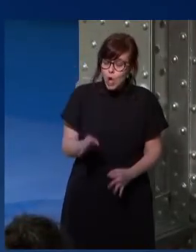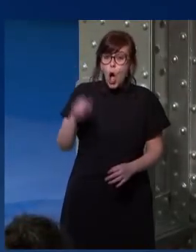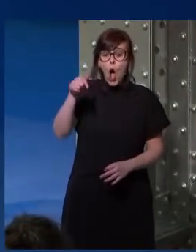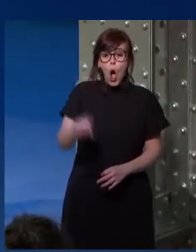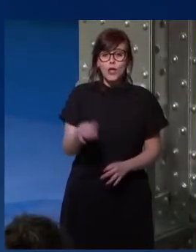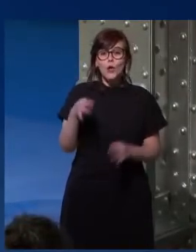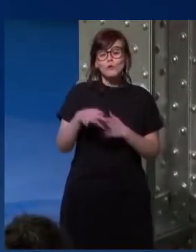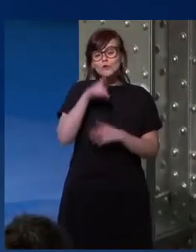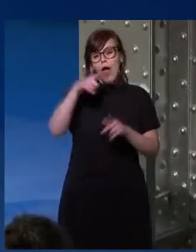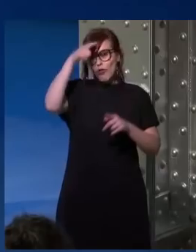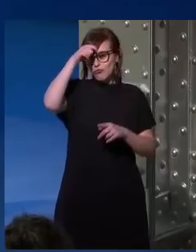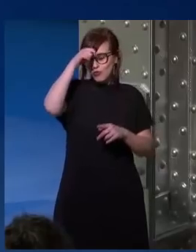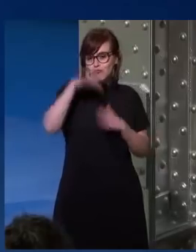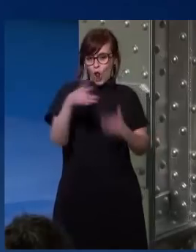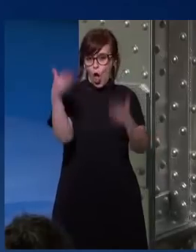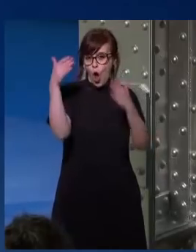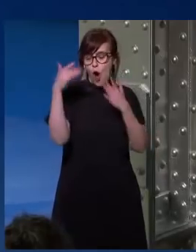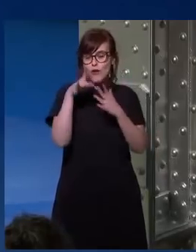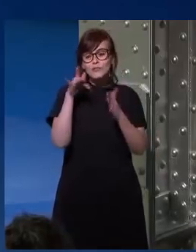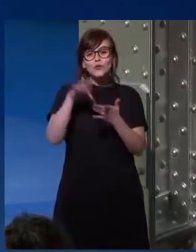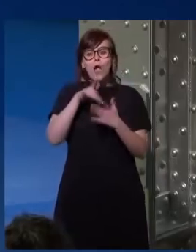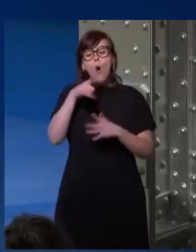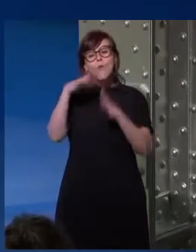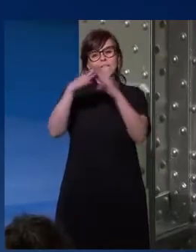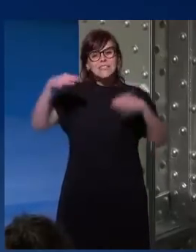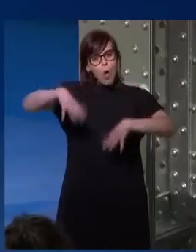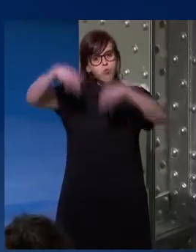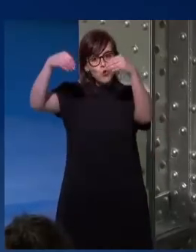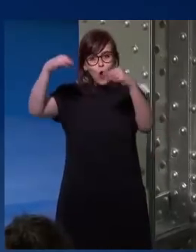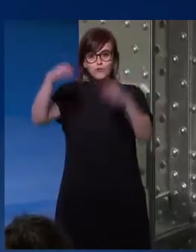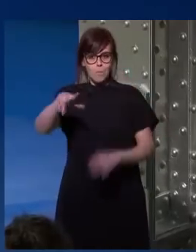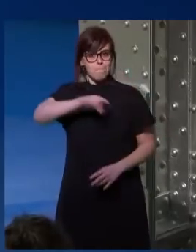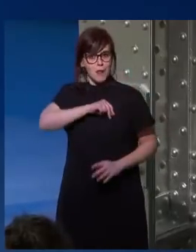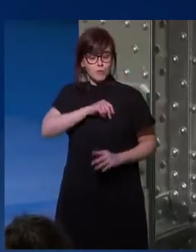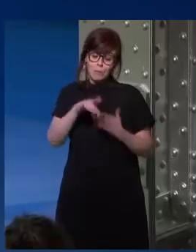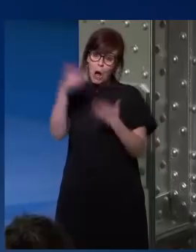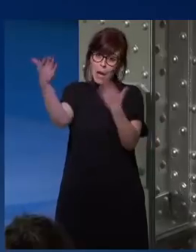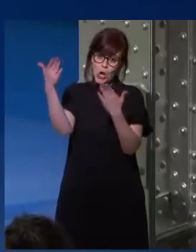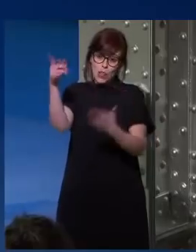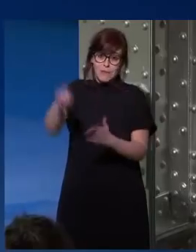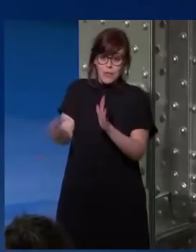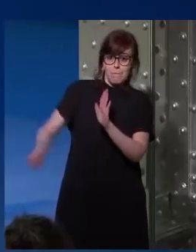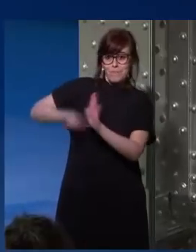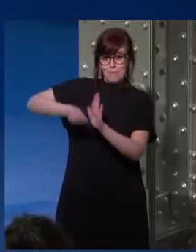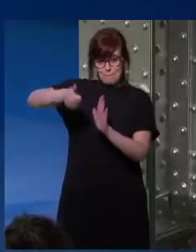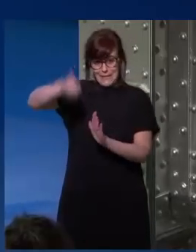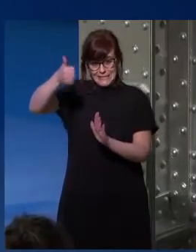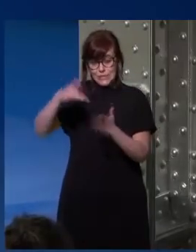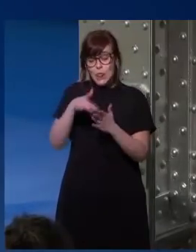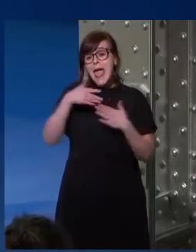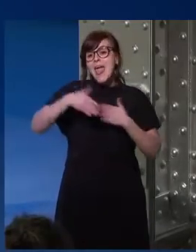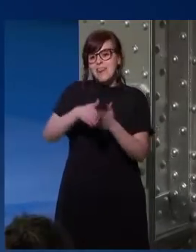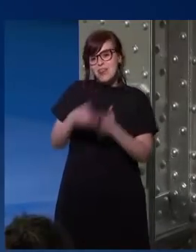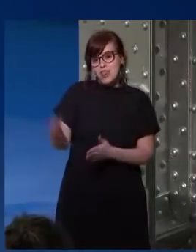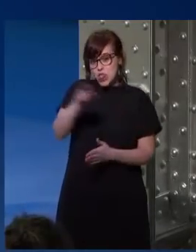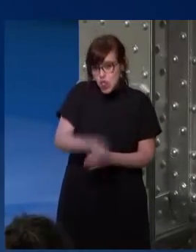investida doctora honoris causa por la Universidad de Burgos, con lo cual un premio más y un reconocimiento que hay que añadir aquí al libro. En la siguiente edición estará